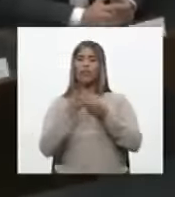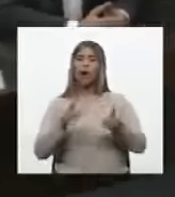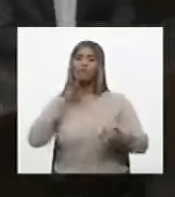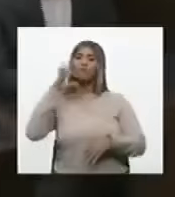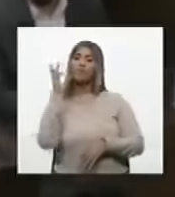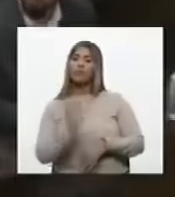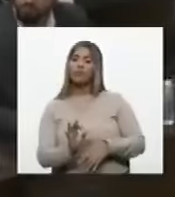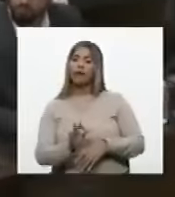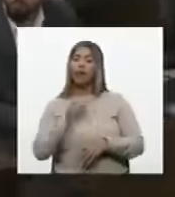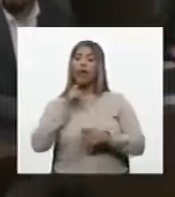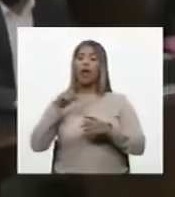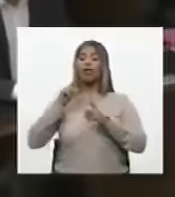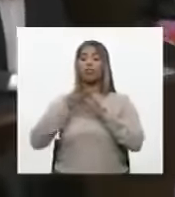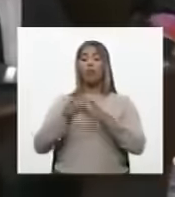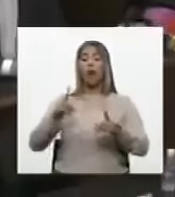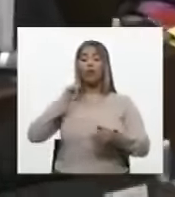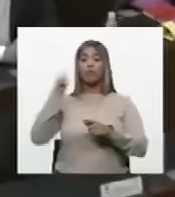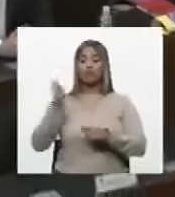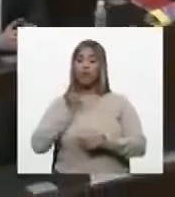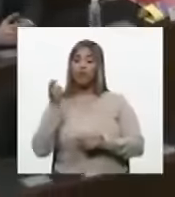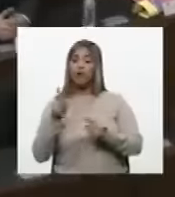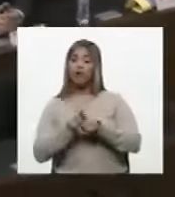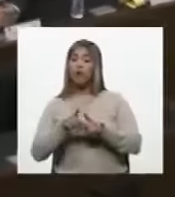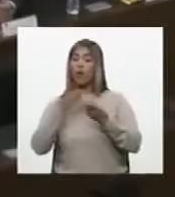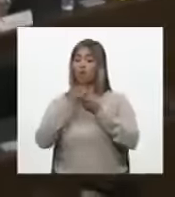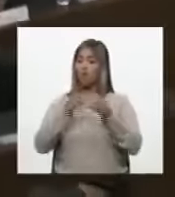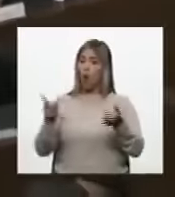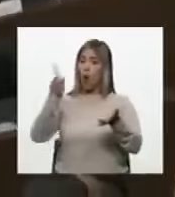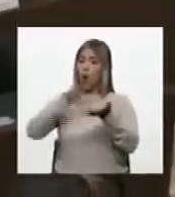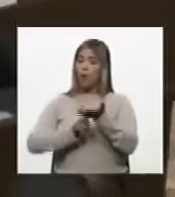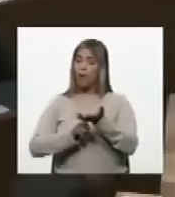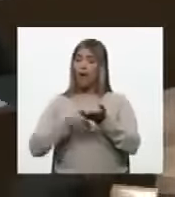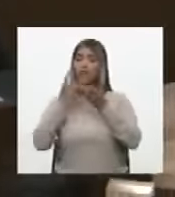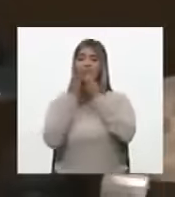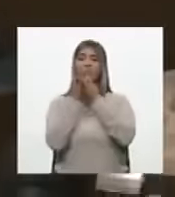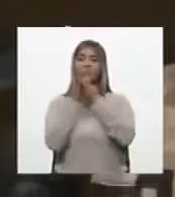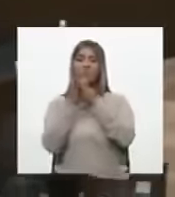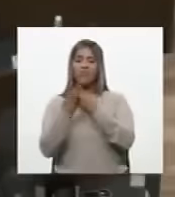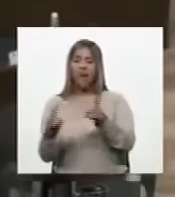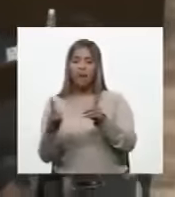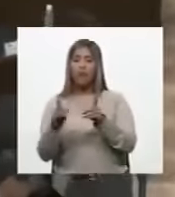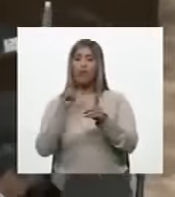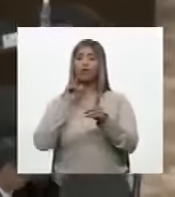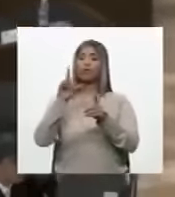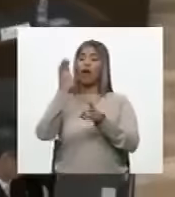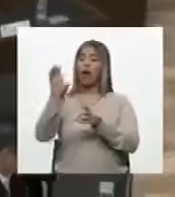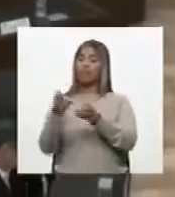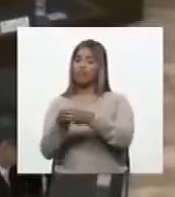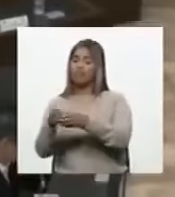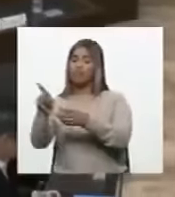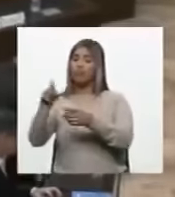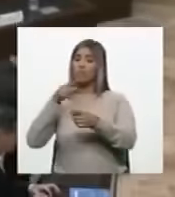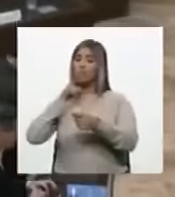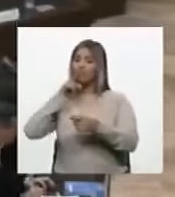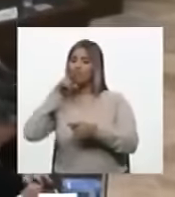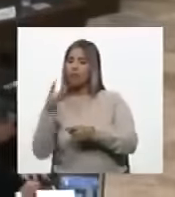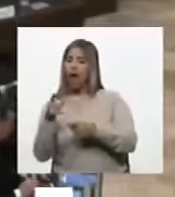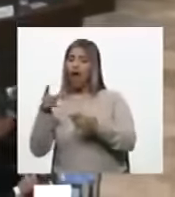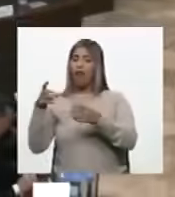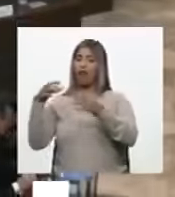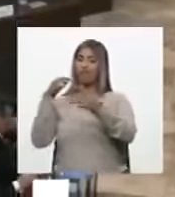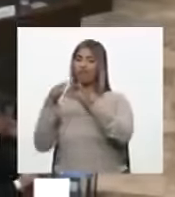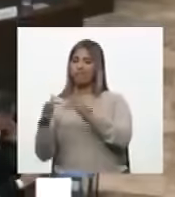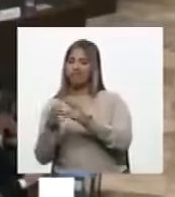la democracia popular, la democracia plena, la democracia que ante el fascismo, la barbarie imperialista,